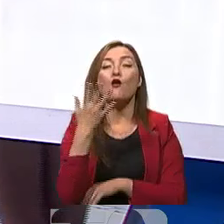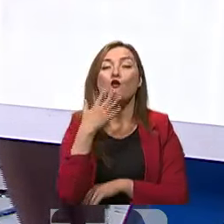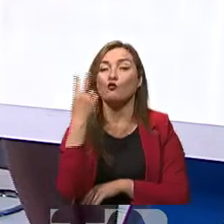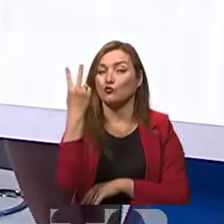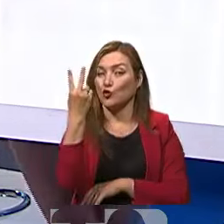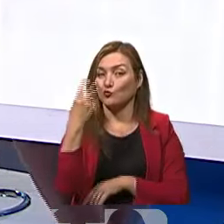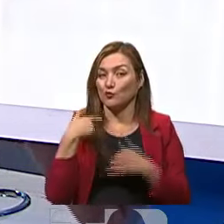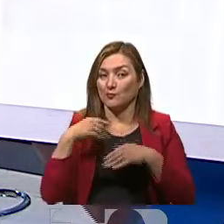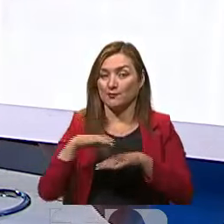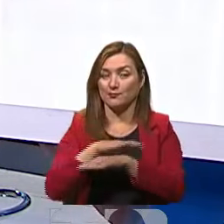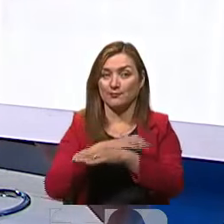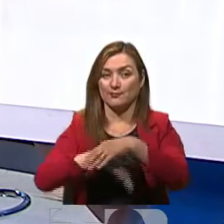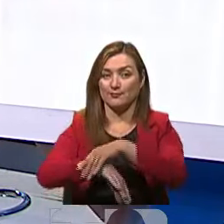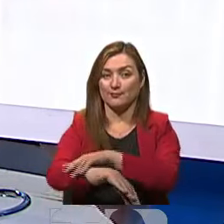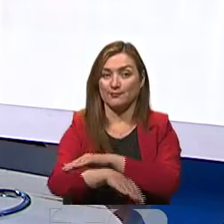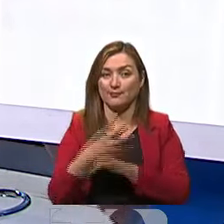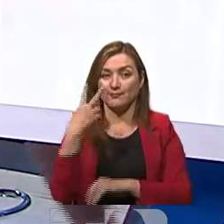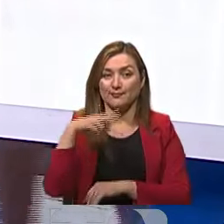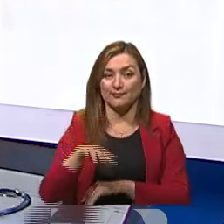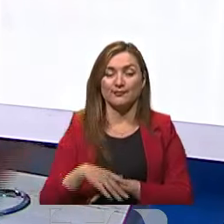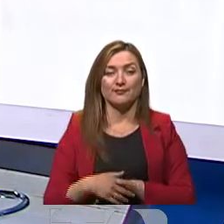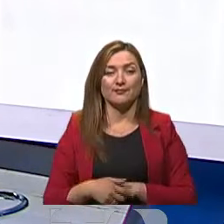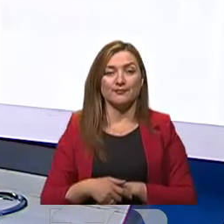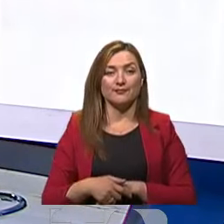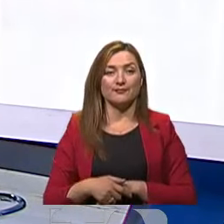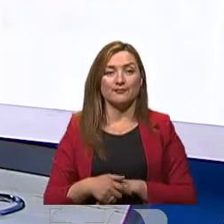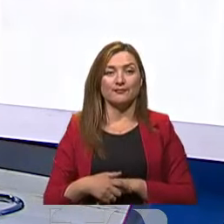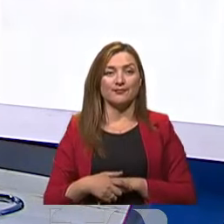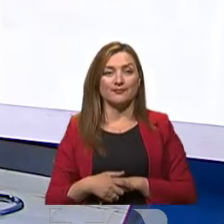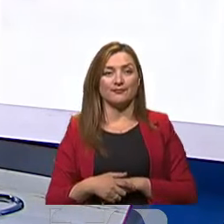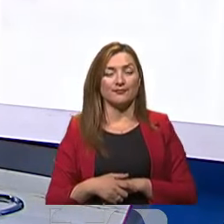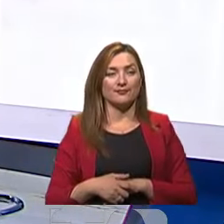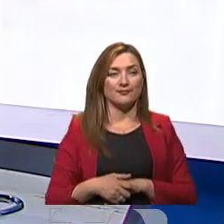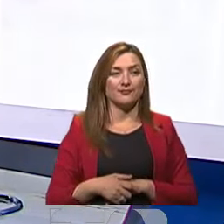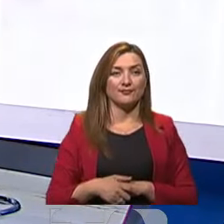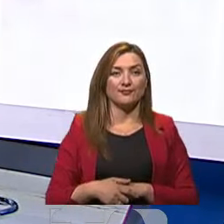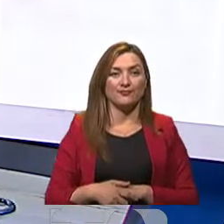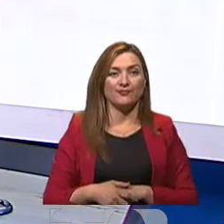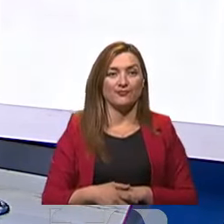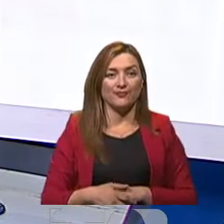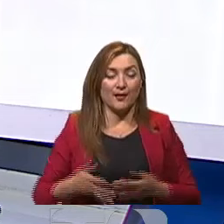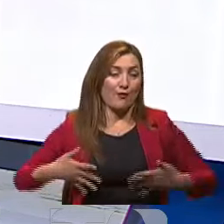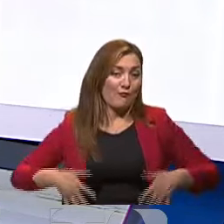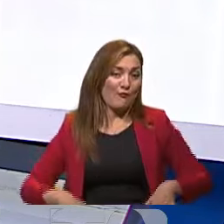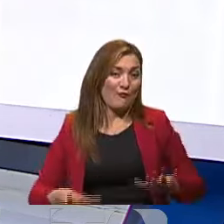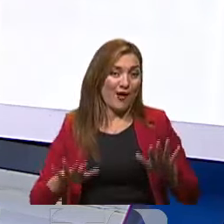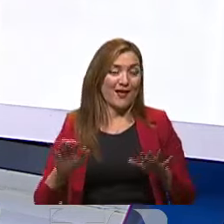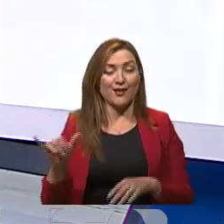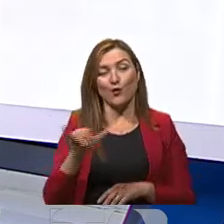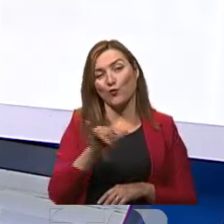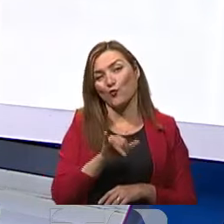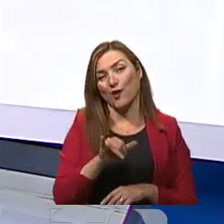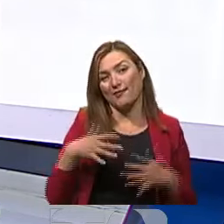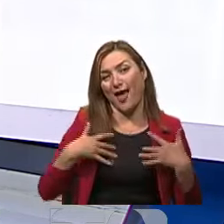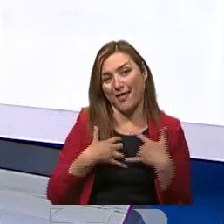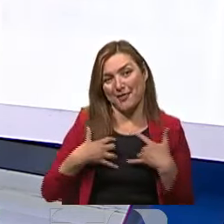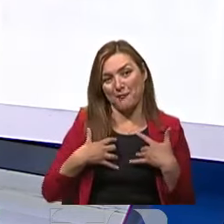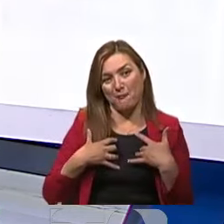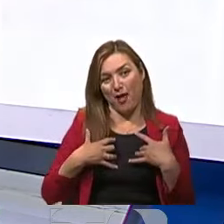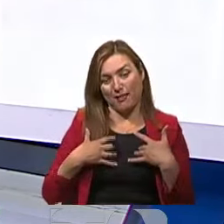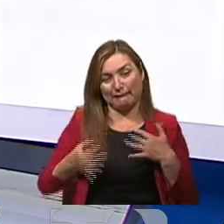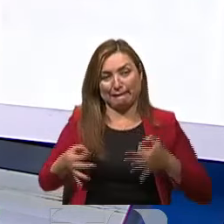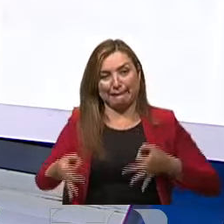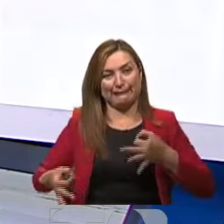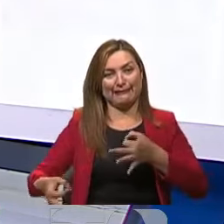medias. Ahí disimuladamente, porque te combinan súper bien con la falda de Animal Print. Ah, sí,